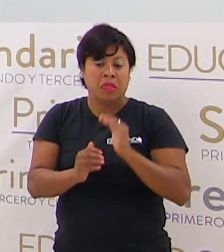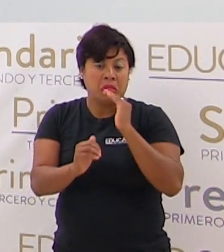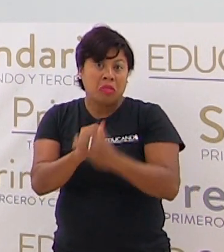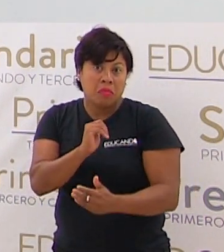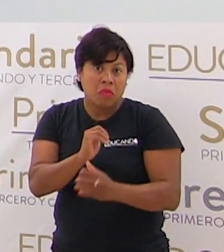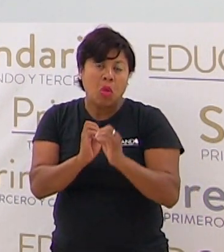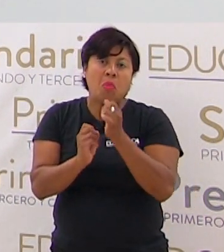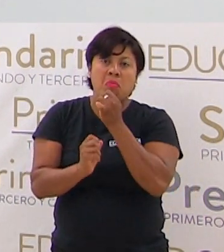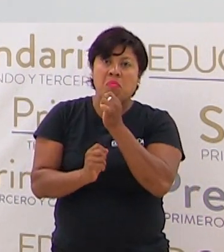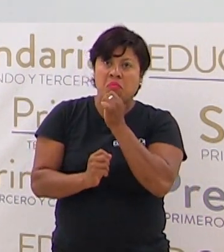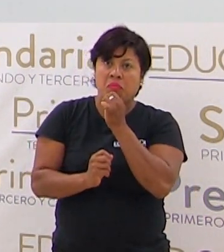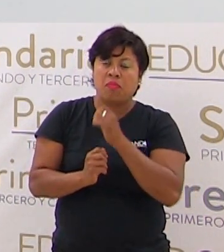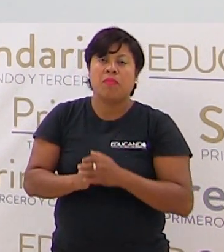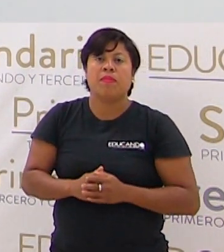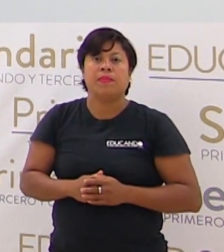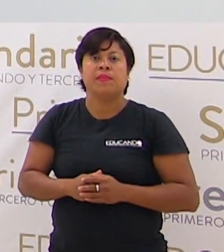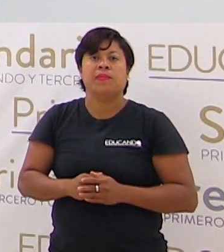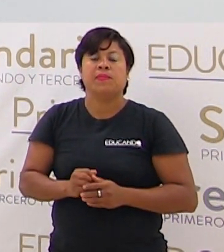terminaron.